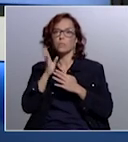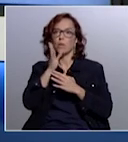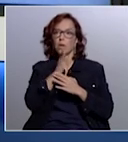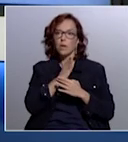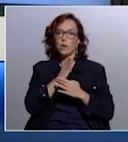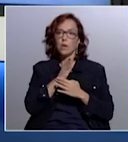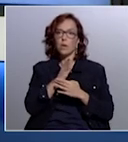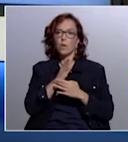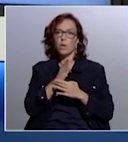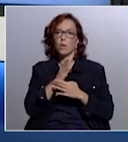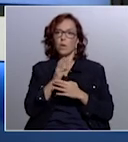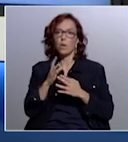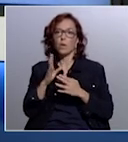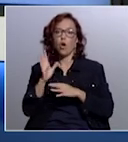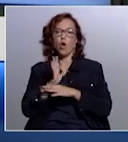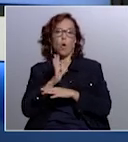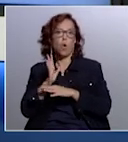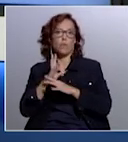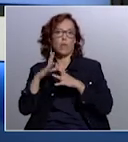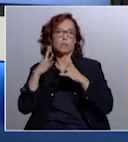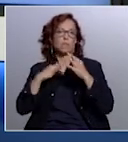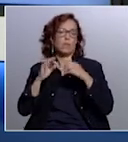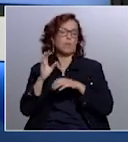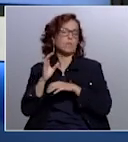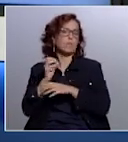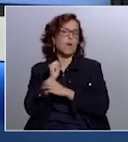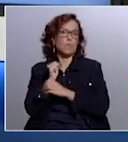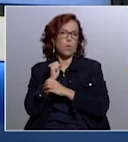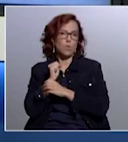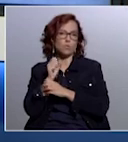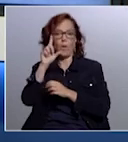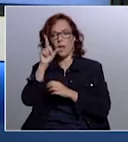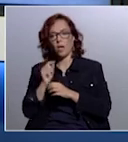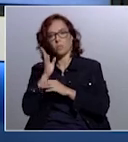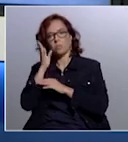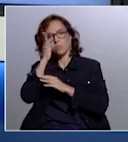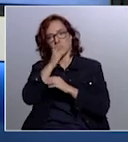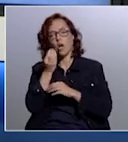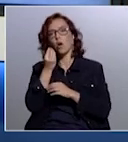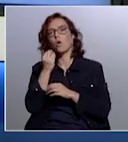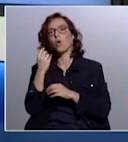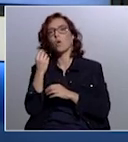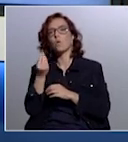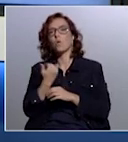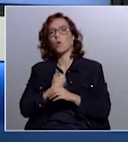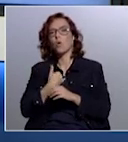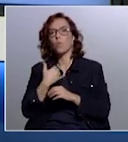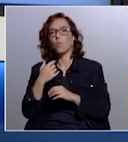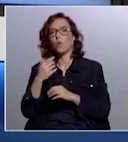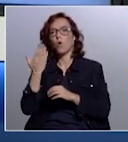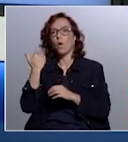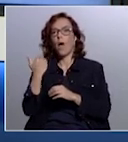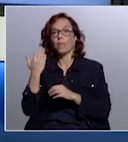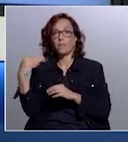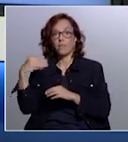grandes obras que simulan por américa latina que históricamente en su momento pasaban por acá